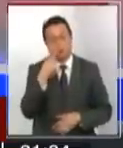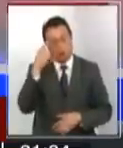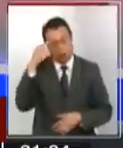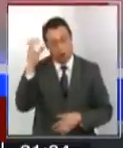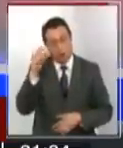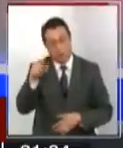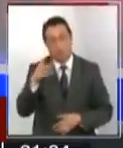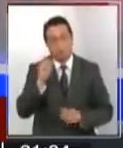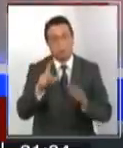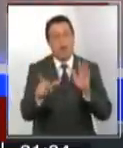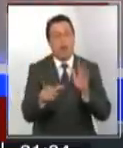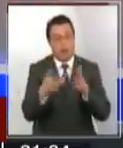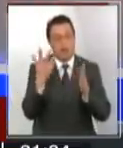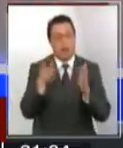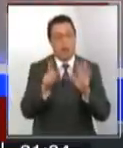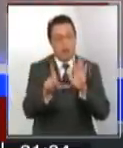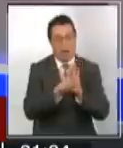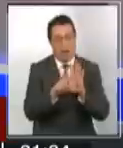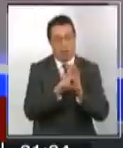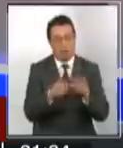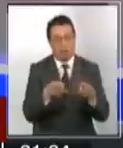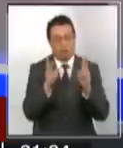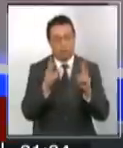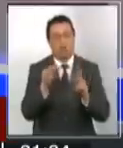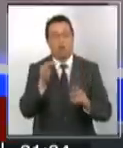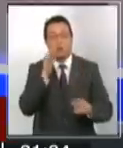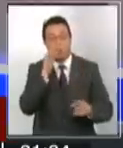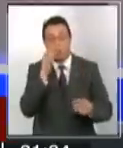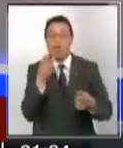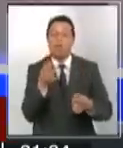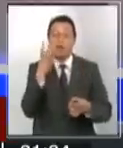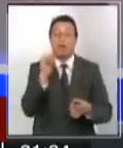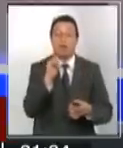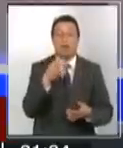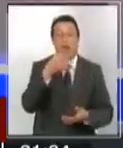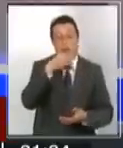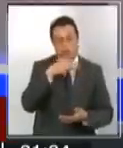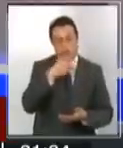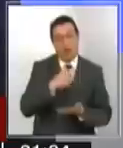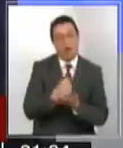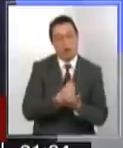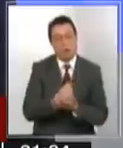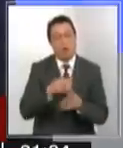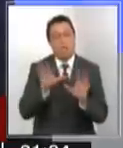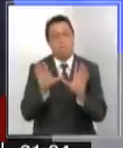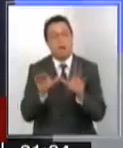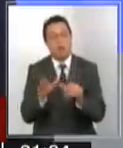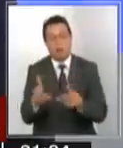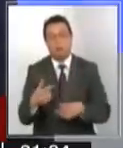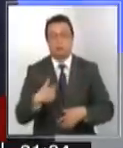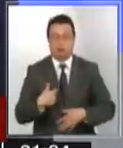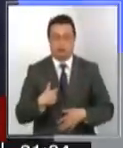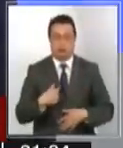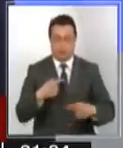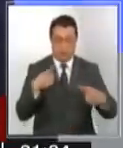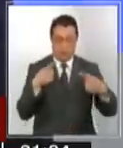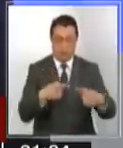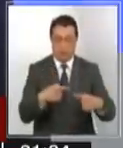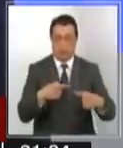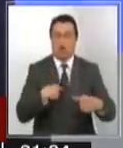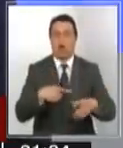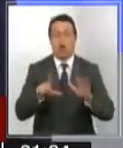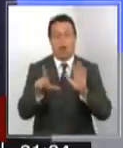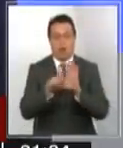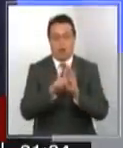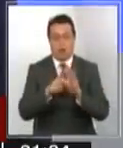de la posible legalización del consumo recreativo y medicinal de la marihuana. Bueno, yo soy contrario a la legalización de la